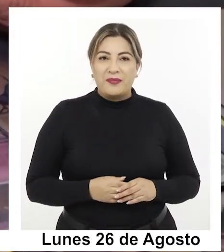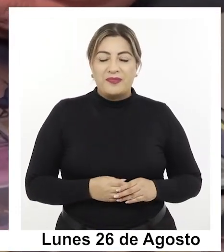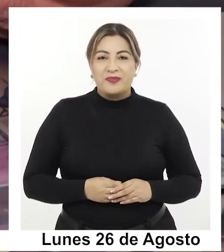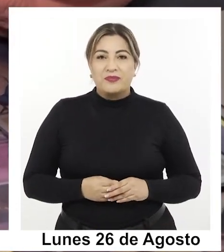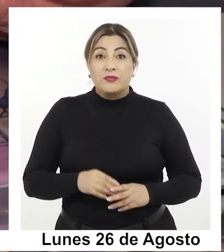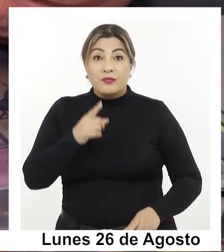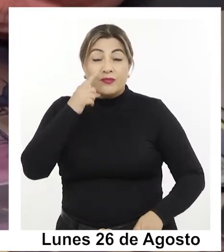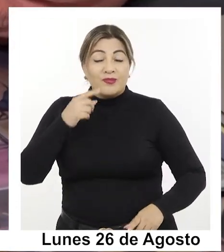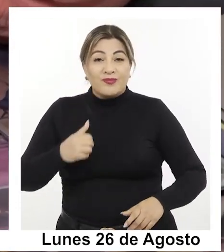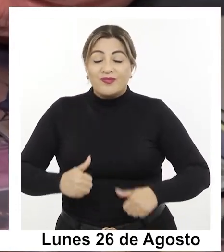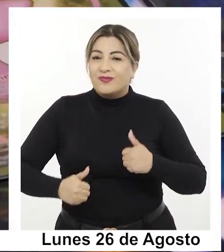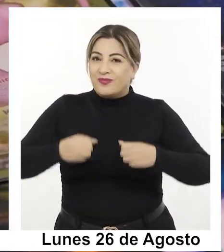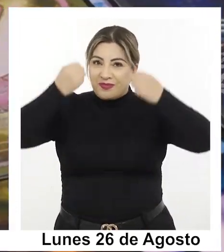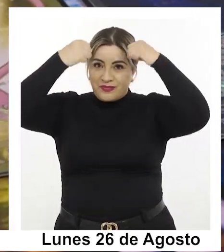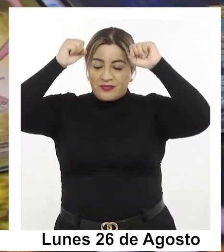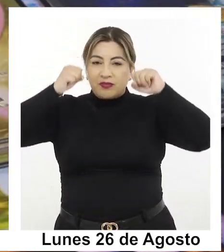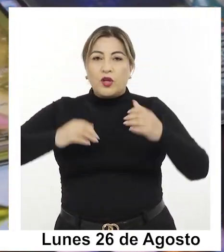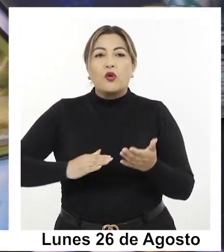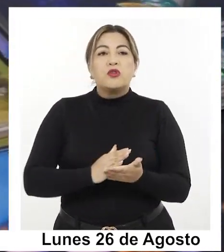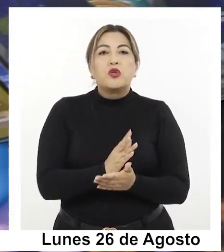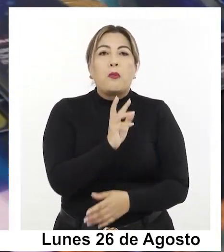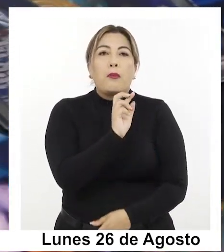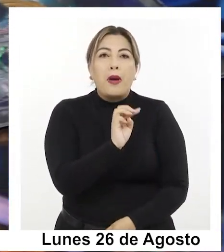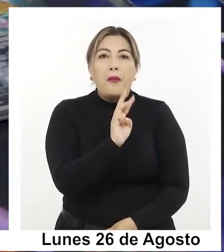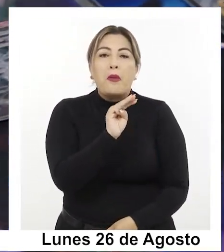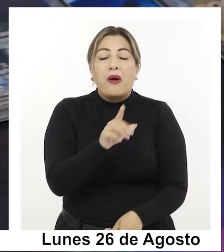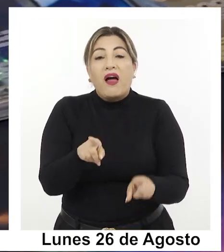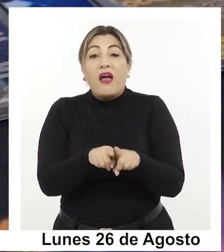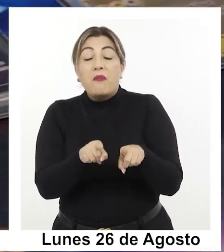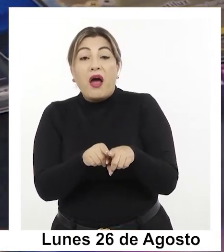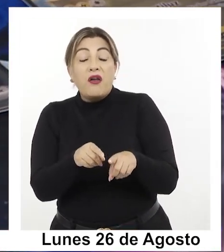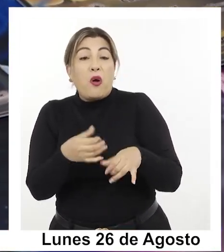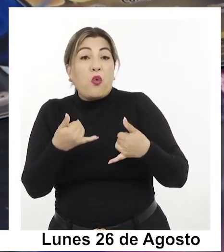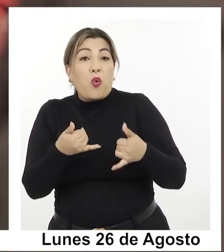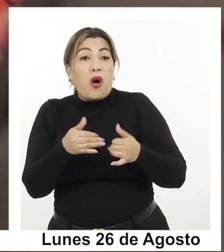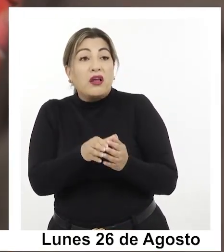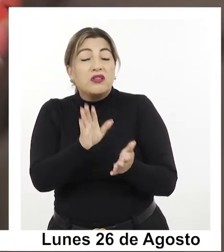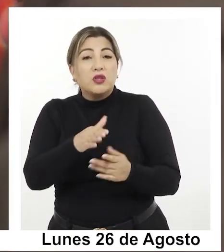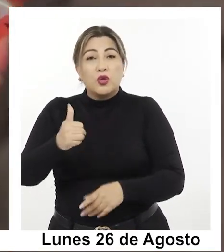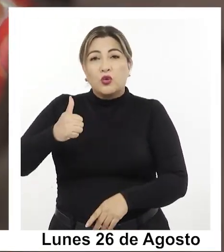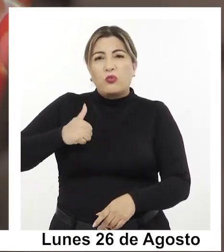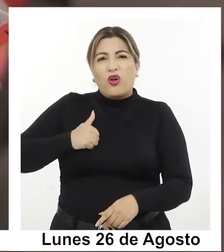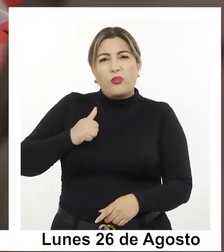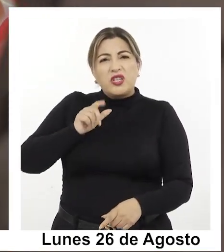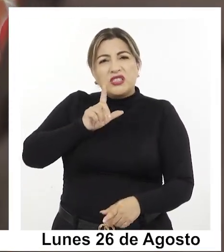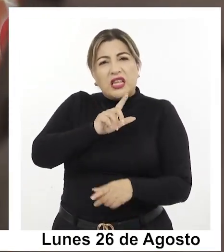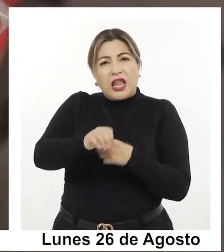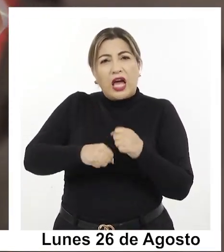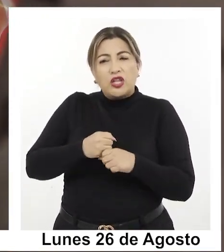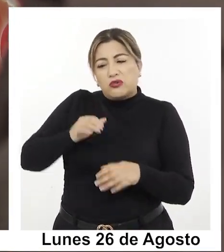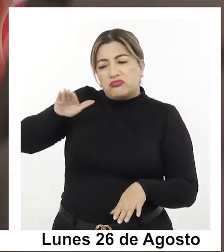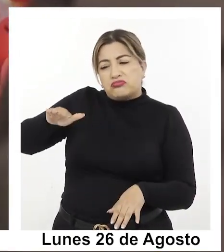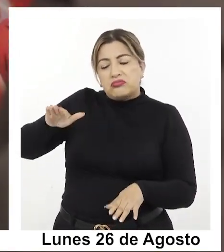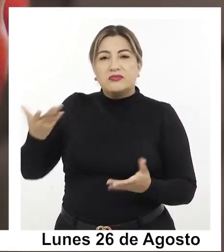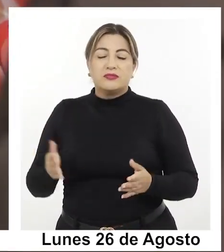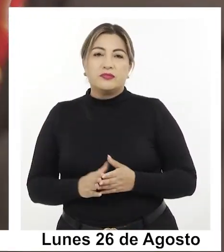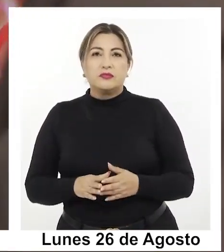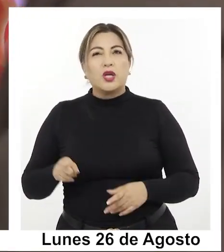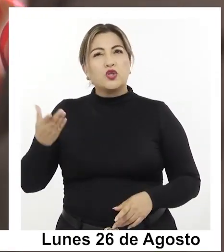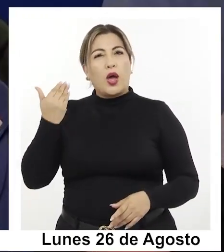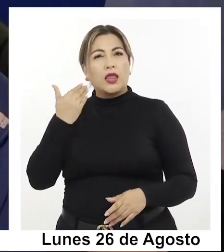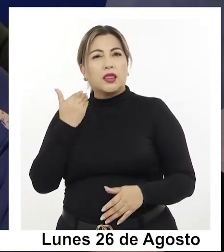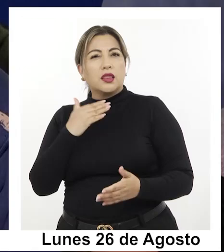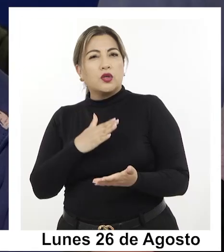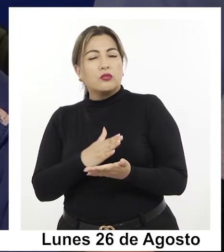El campeón partió jugando con sus padres y sus hermanos cuando cumplió 7 años. Yo empecé